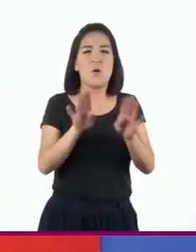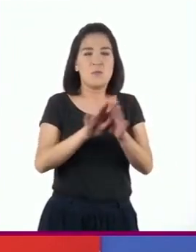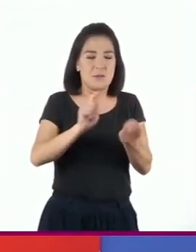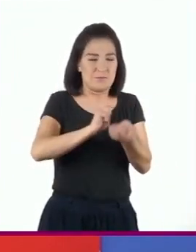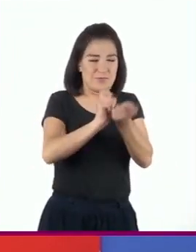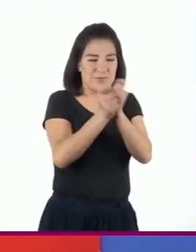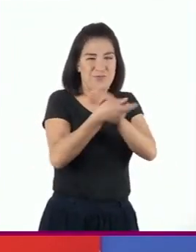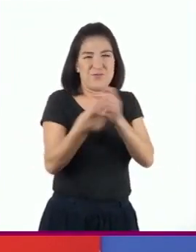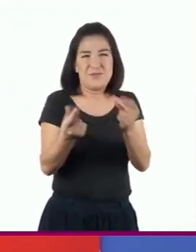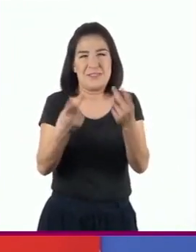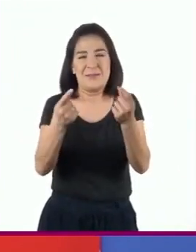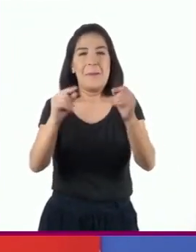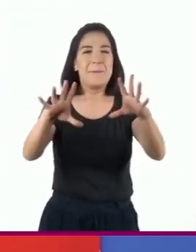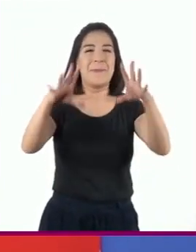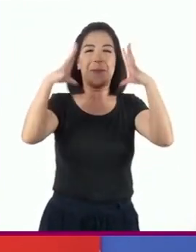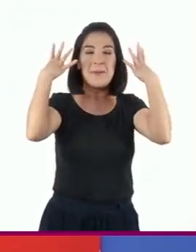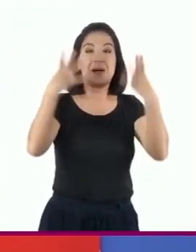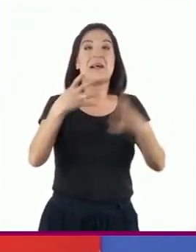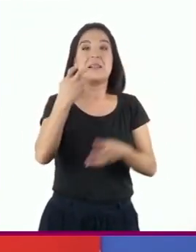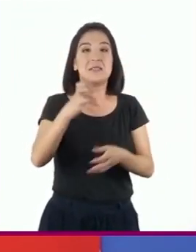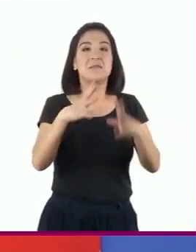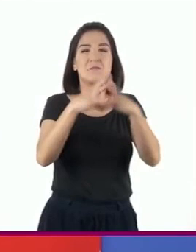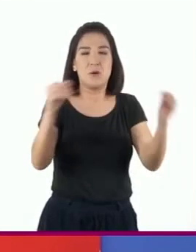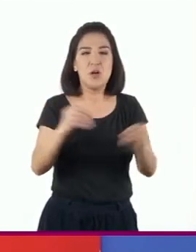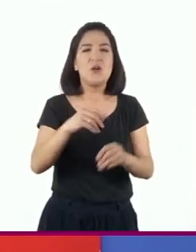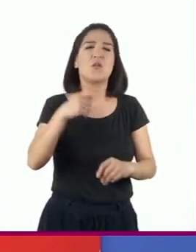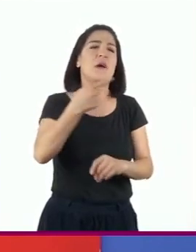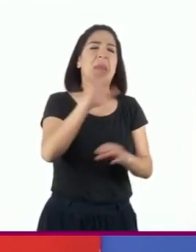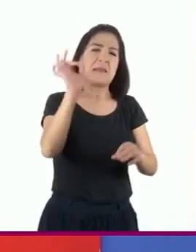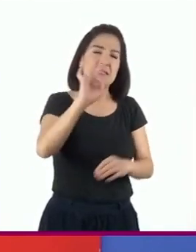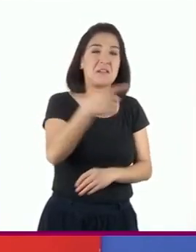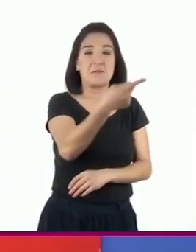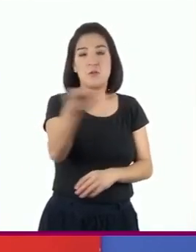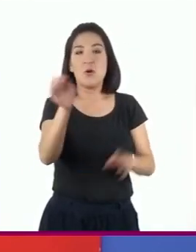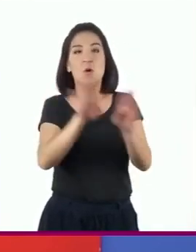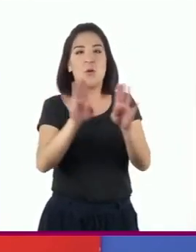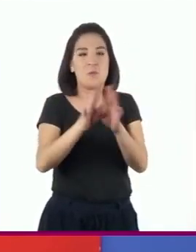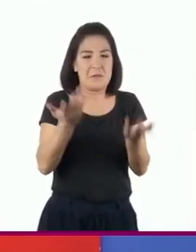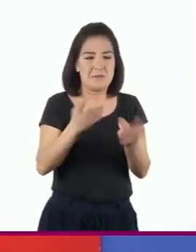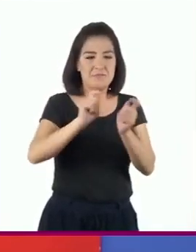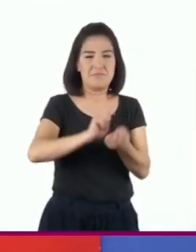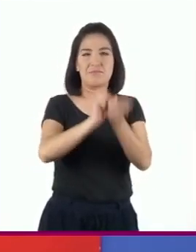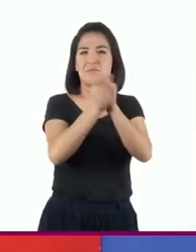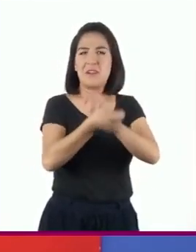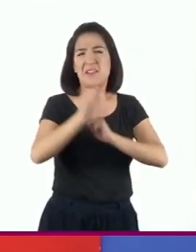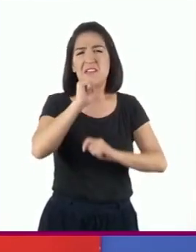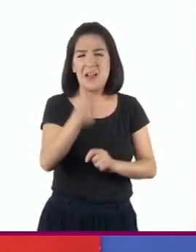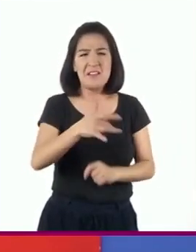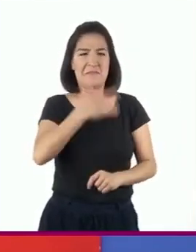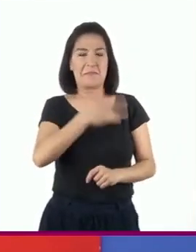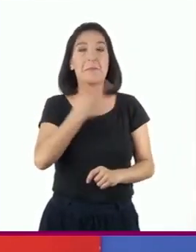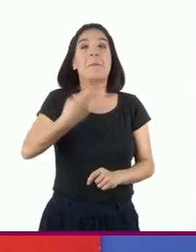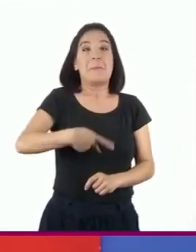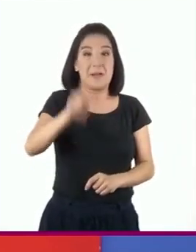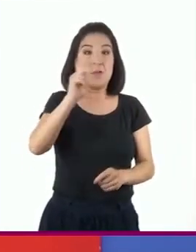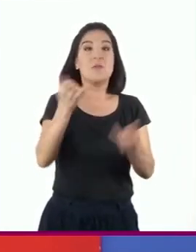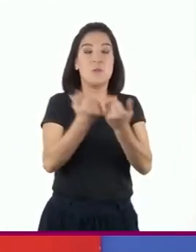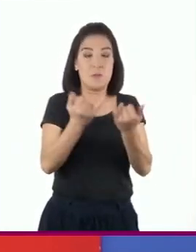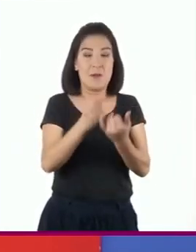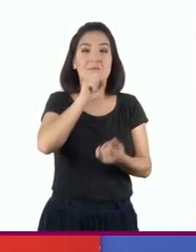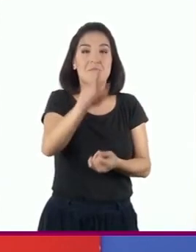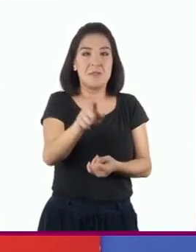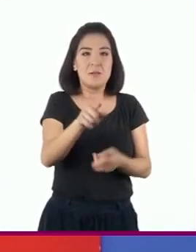Byers. El subtítulo que leeremos es La humanidad promueve la evolución a gran velocidad. Yo voy